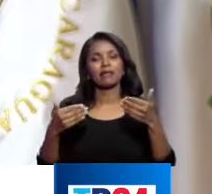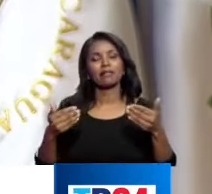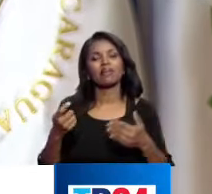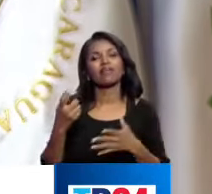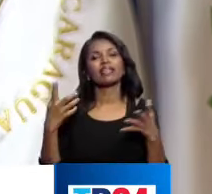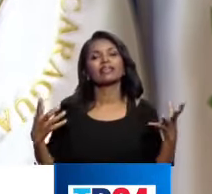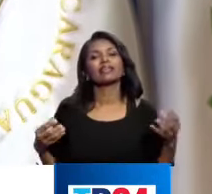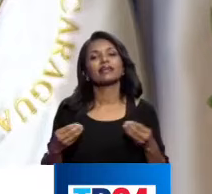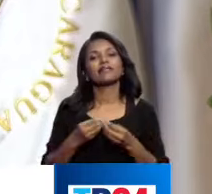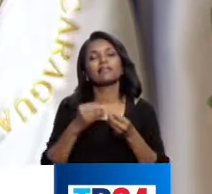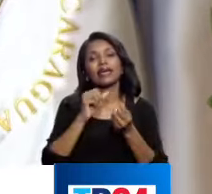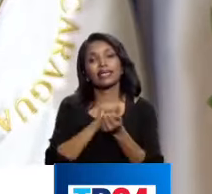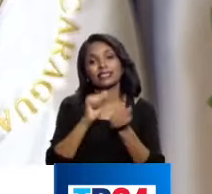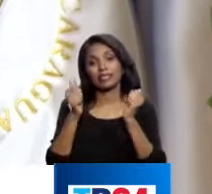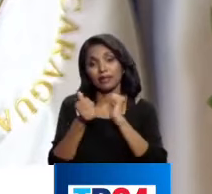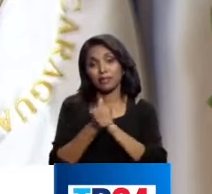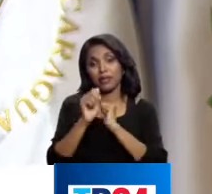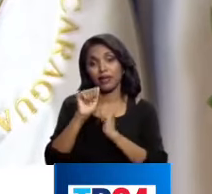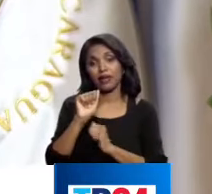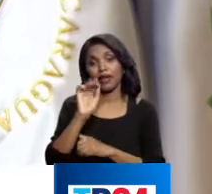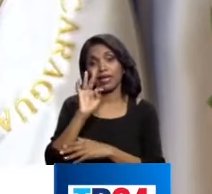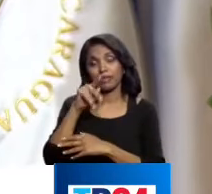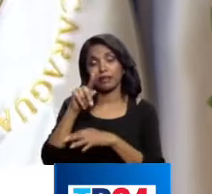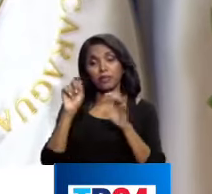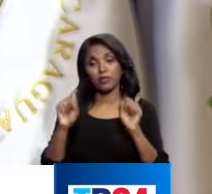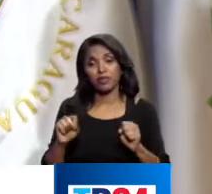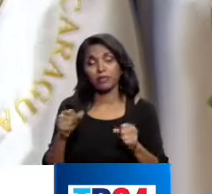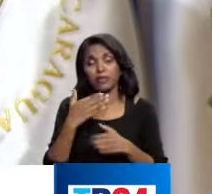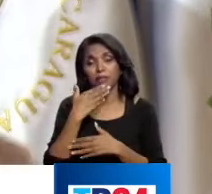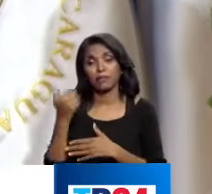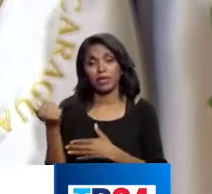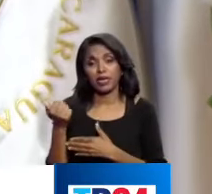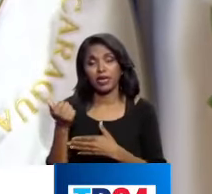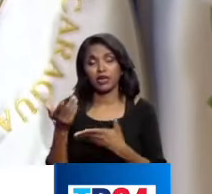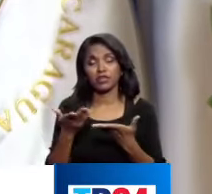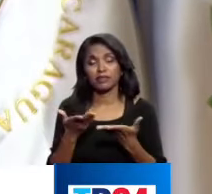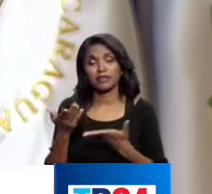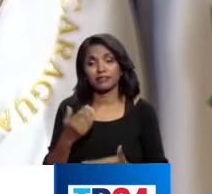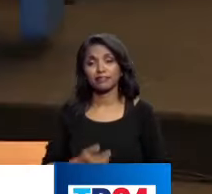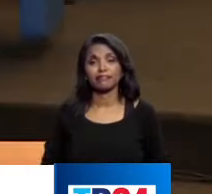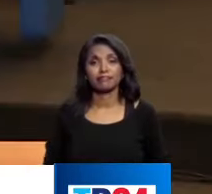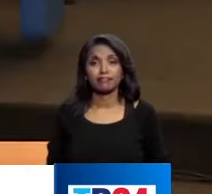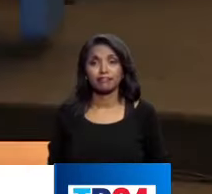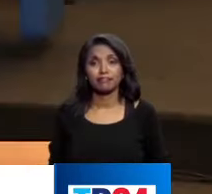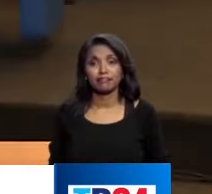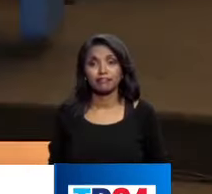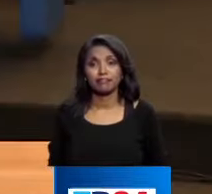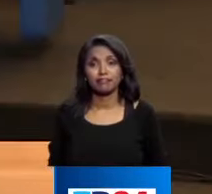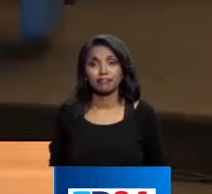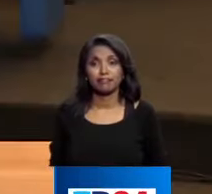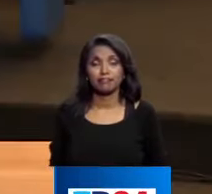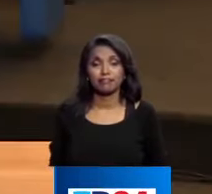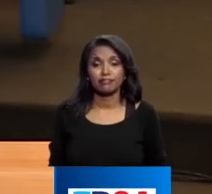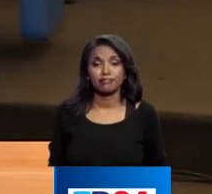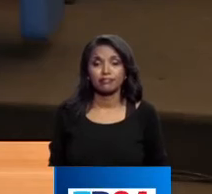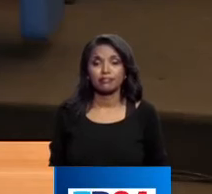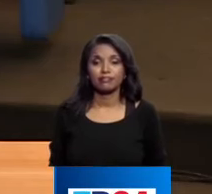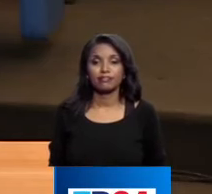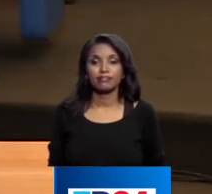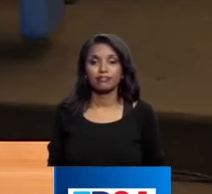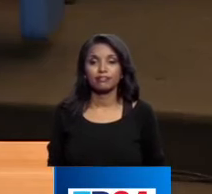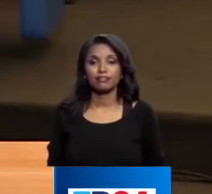con el Observatorio y con la ATP, podemos administrar esta data y que sirva para políticas públicas. El turno